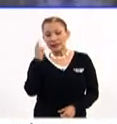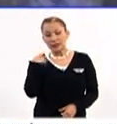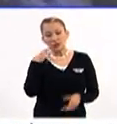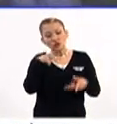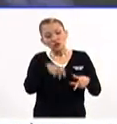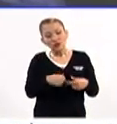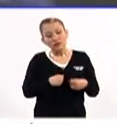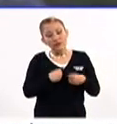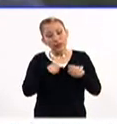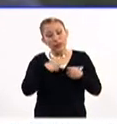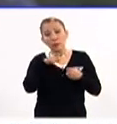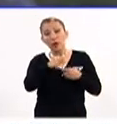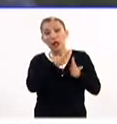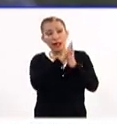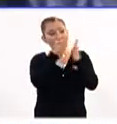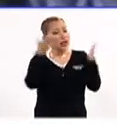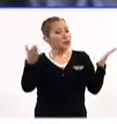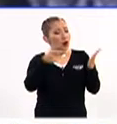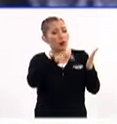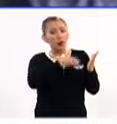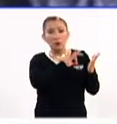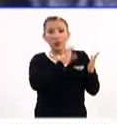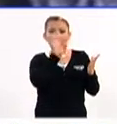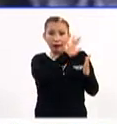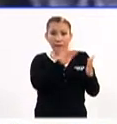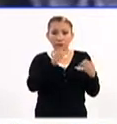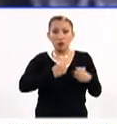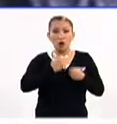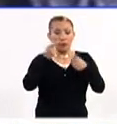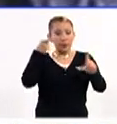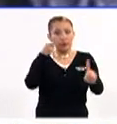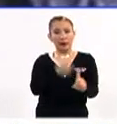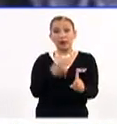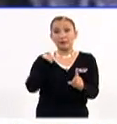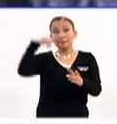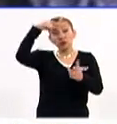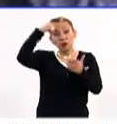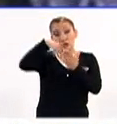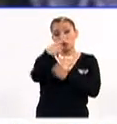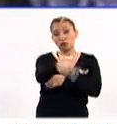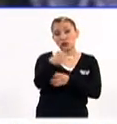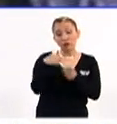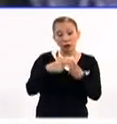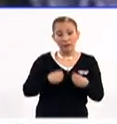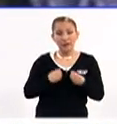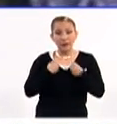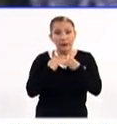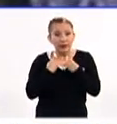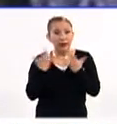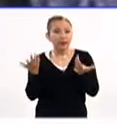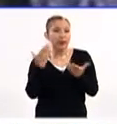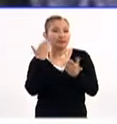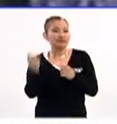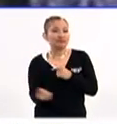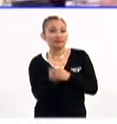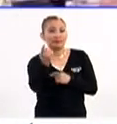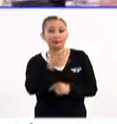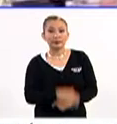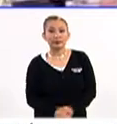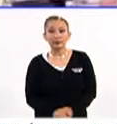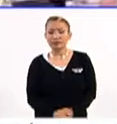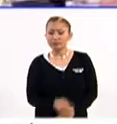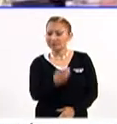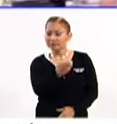vida, pues es un libro abierto en donde se pueden leer poemas dedicados a sus creencias, a la vida y a la eternidad. Es